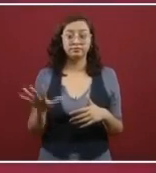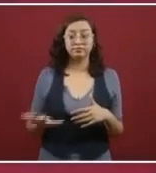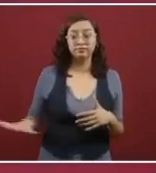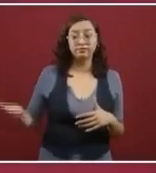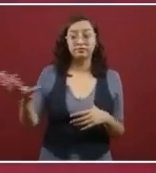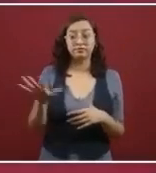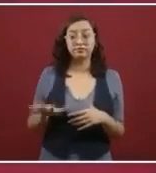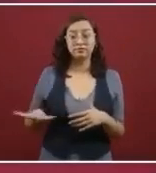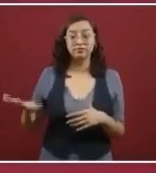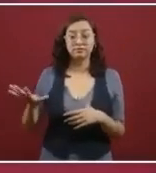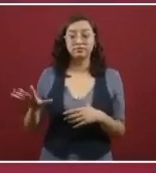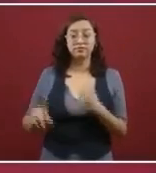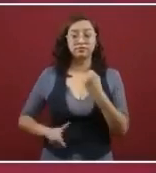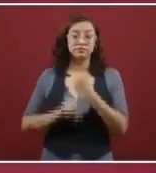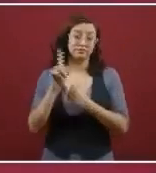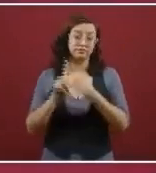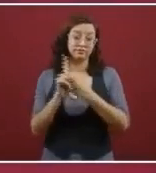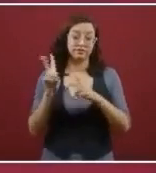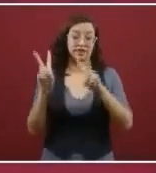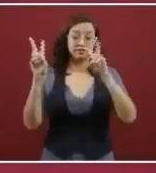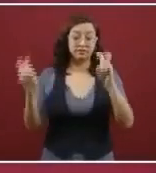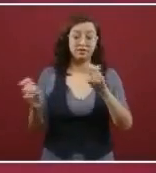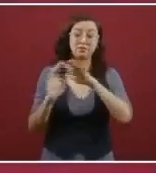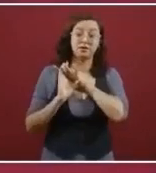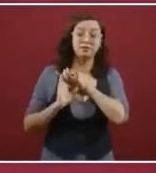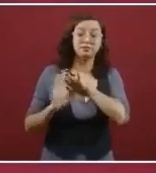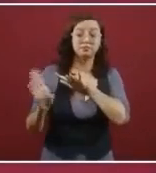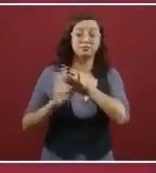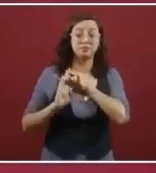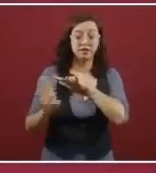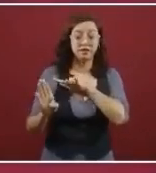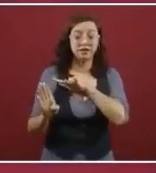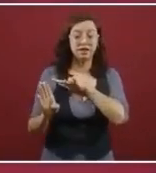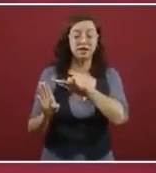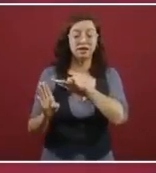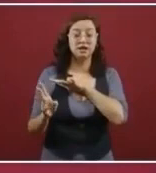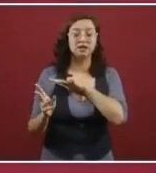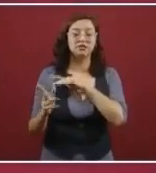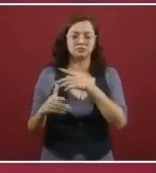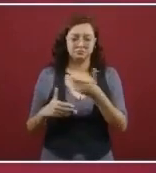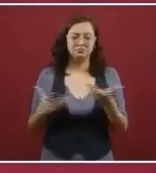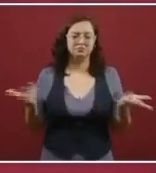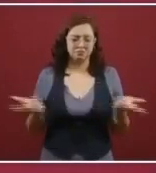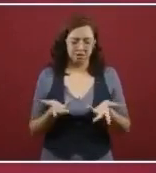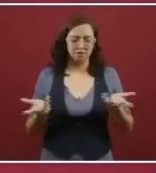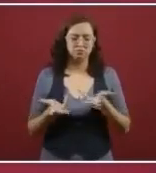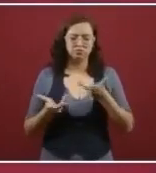problema migratorio, vamos a crear